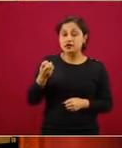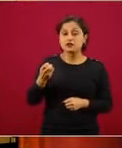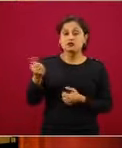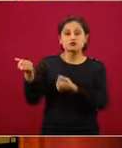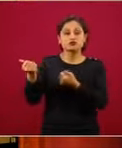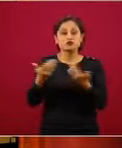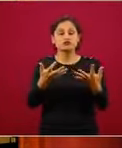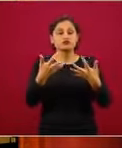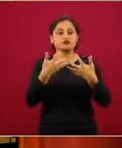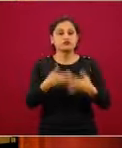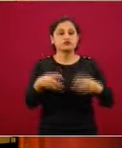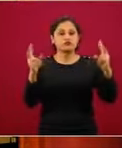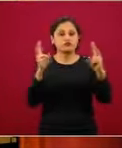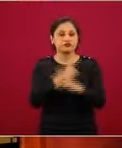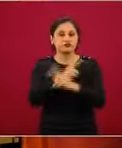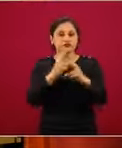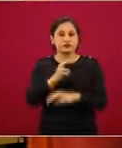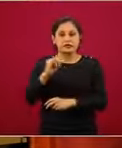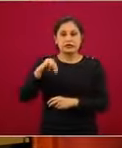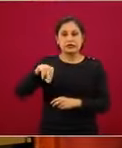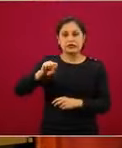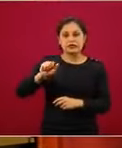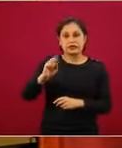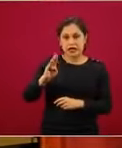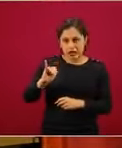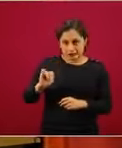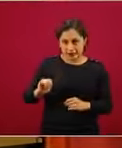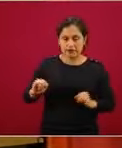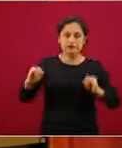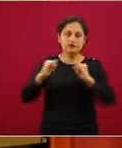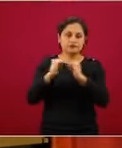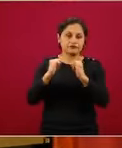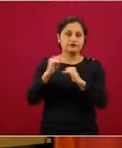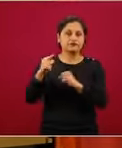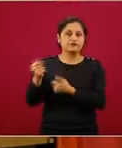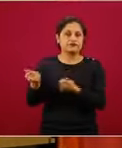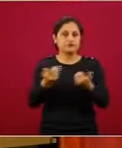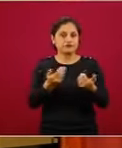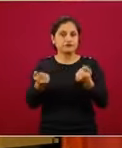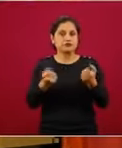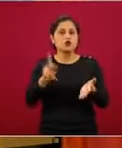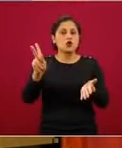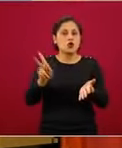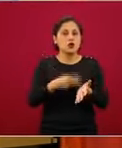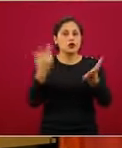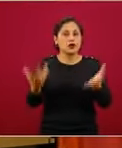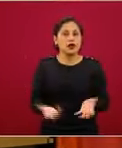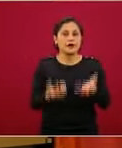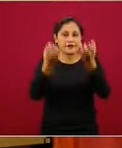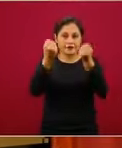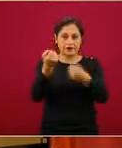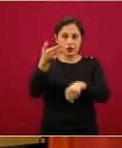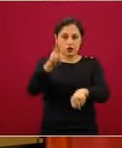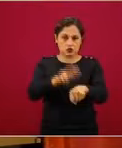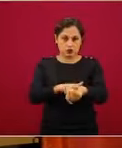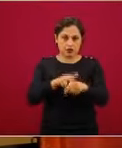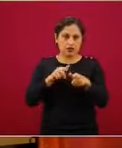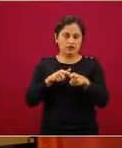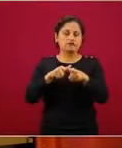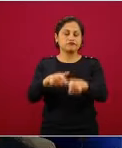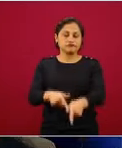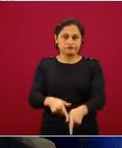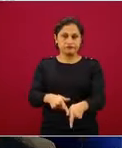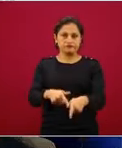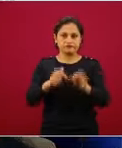ventiladores que proporcionó el INSABI y logramos otra vez recuperar la capacidad hospitalaria. En la siguiente lo que podemos ver